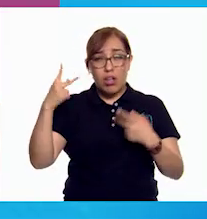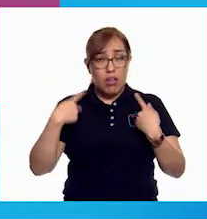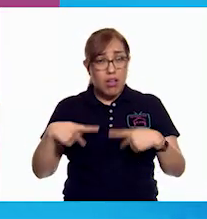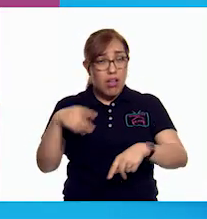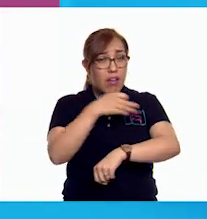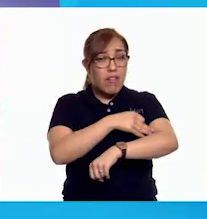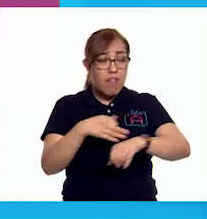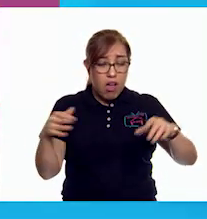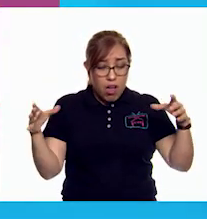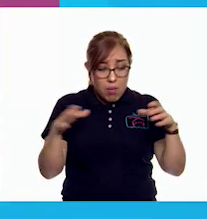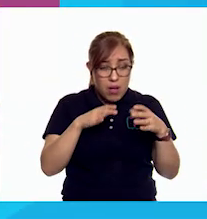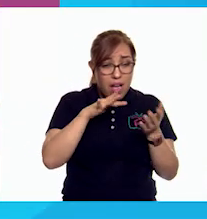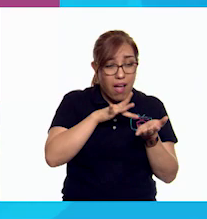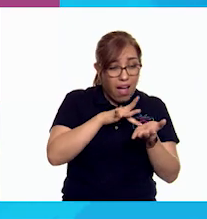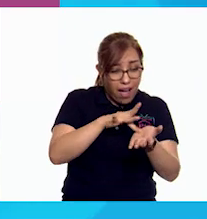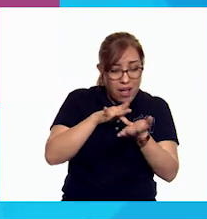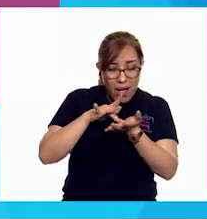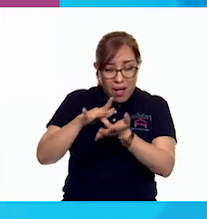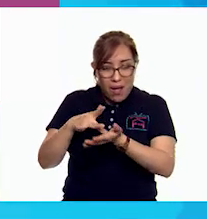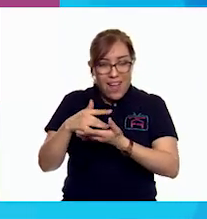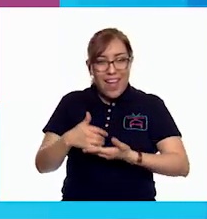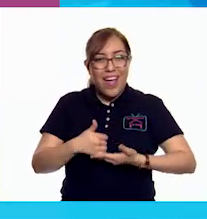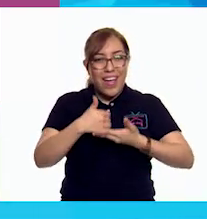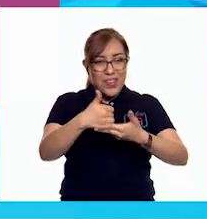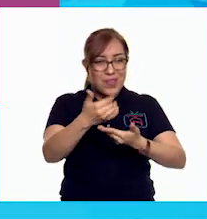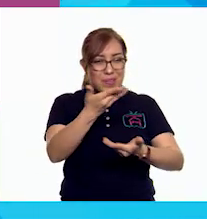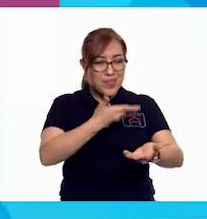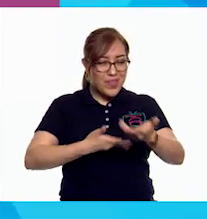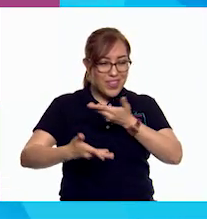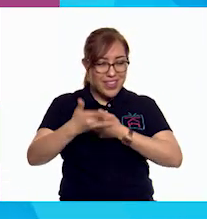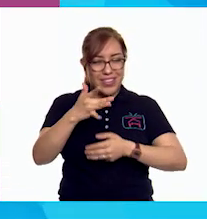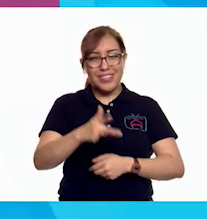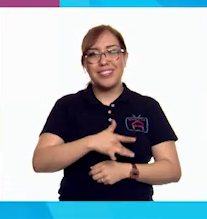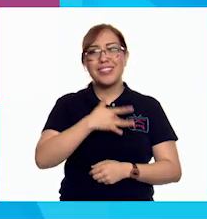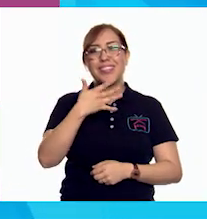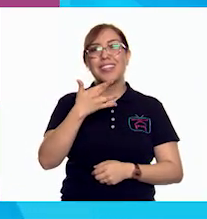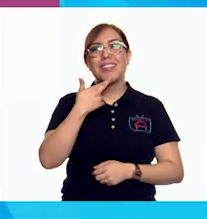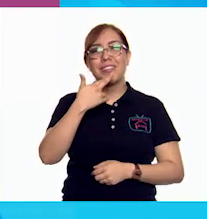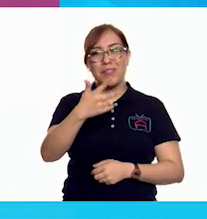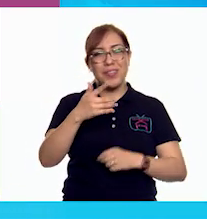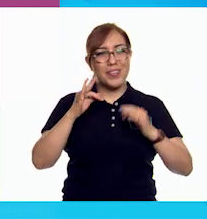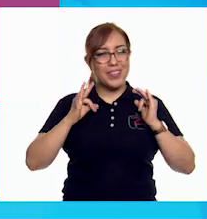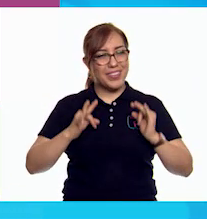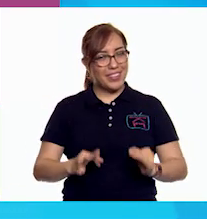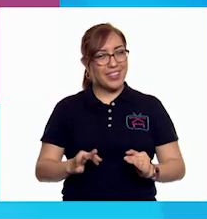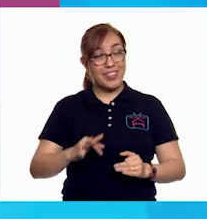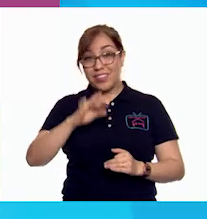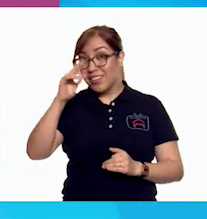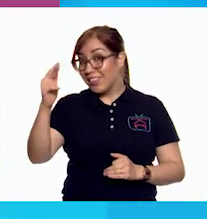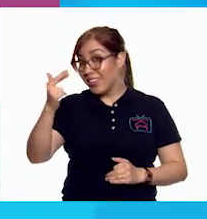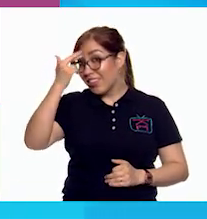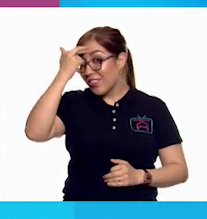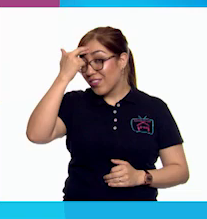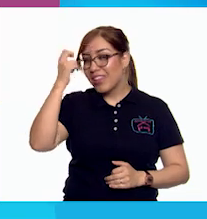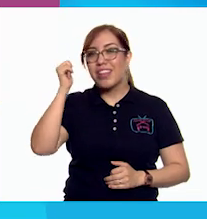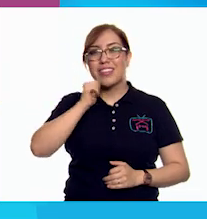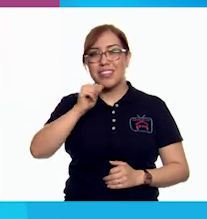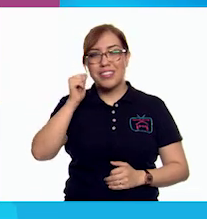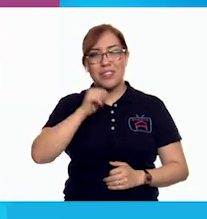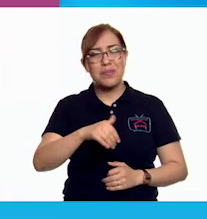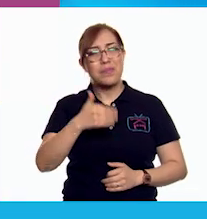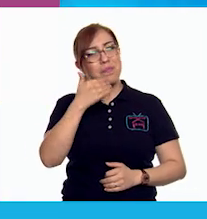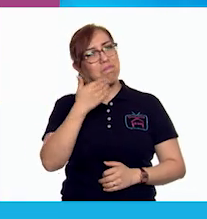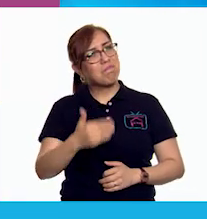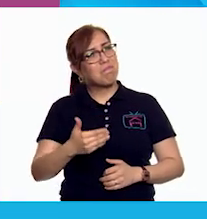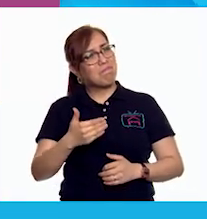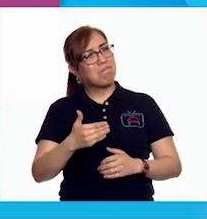apoyan, las tareas serán más amenas y el ambiente mucho más agradable. Recuerda que tener una buena actitud y una buena